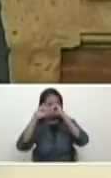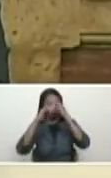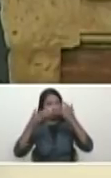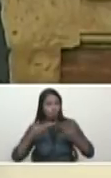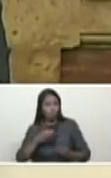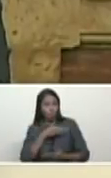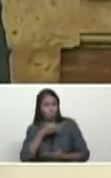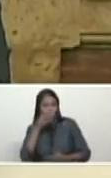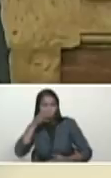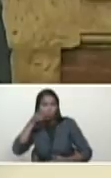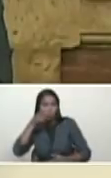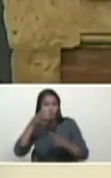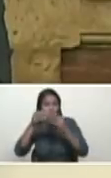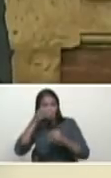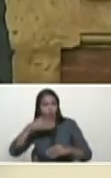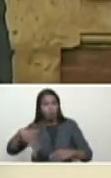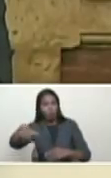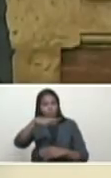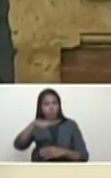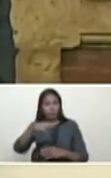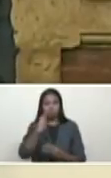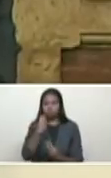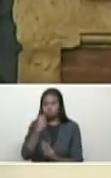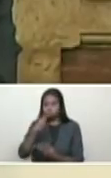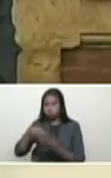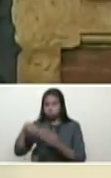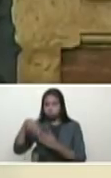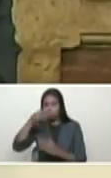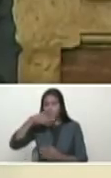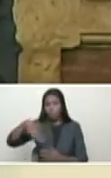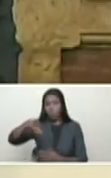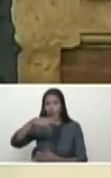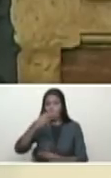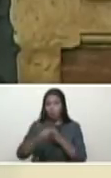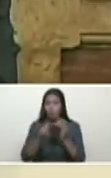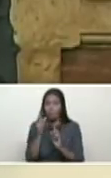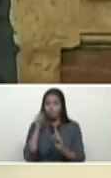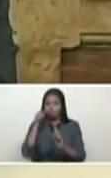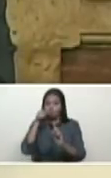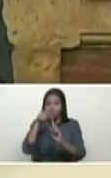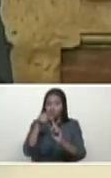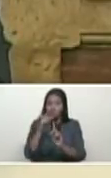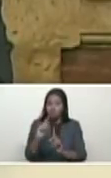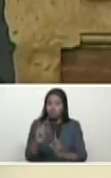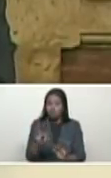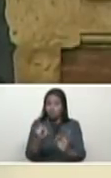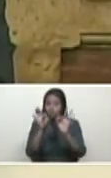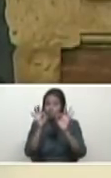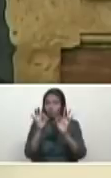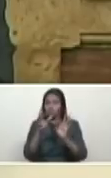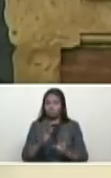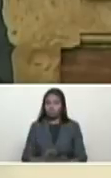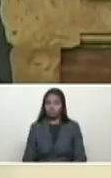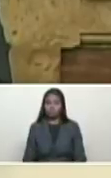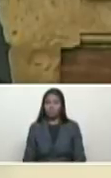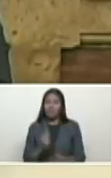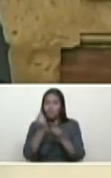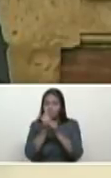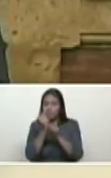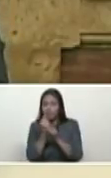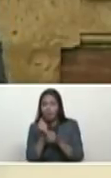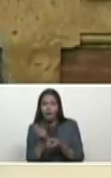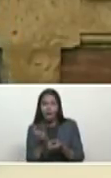seguridad social de nuestro pueblo el alimento de nuestro pueblo como elemento clave el trabajo